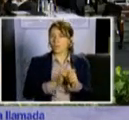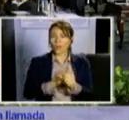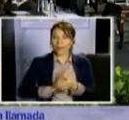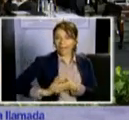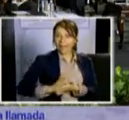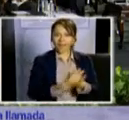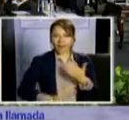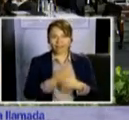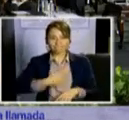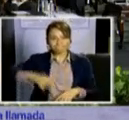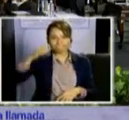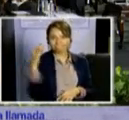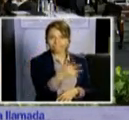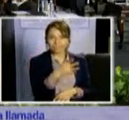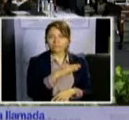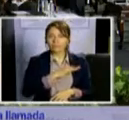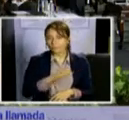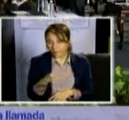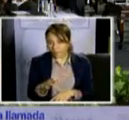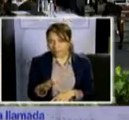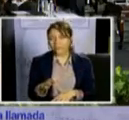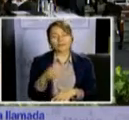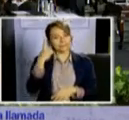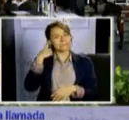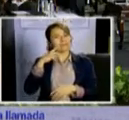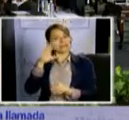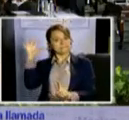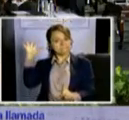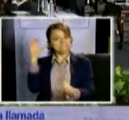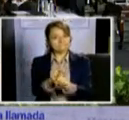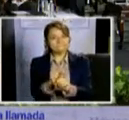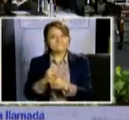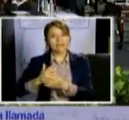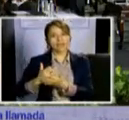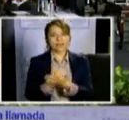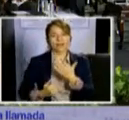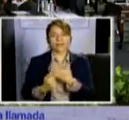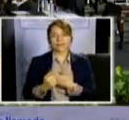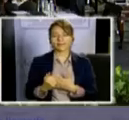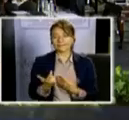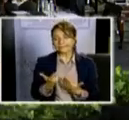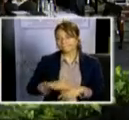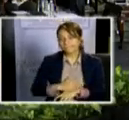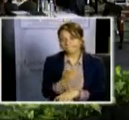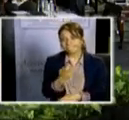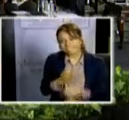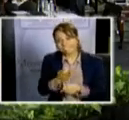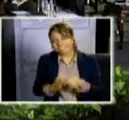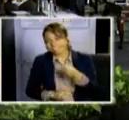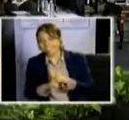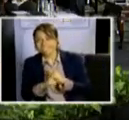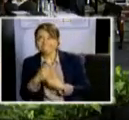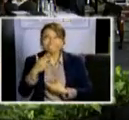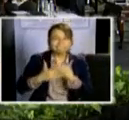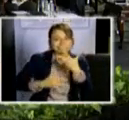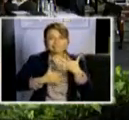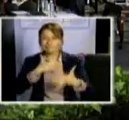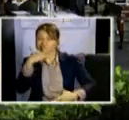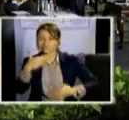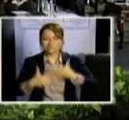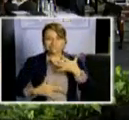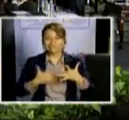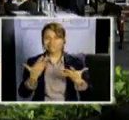ir por este gran acontecimiento, por este gran fenómeno que nosotros lo hemos provocado, pero que también tenemos la capacidad